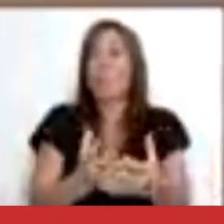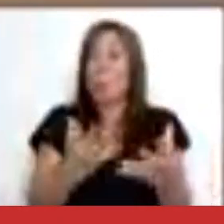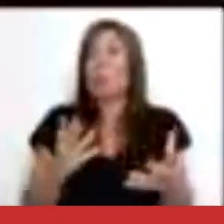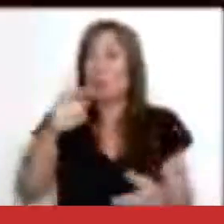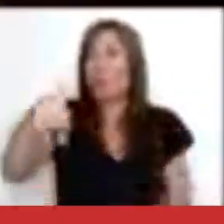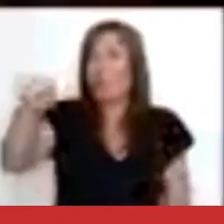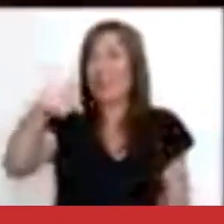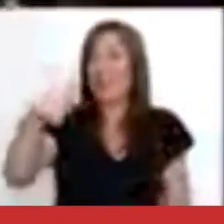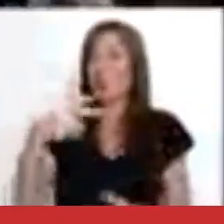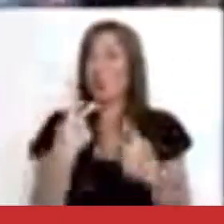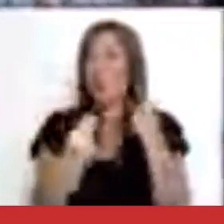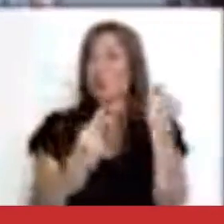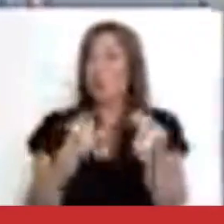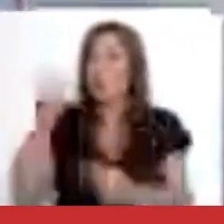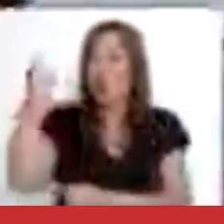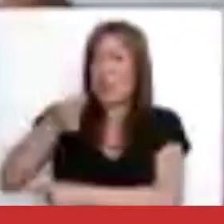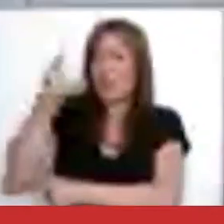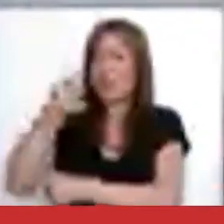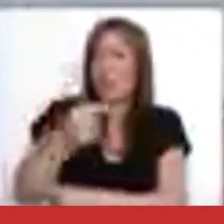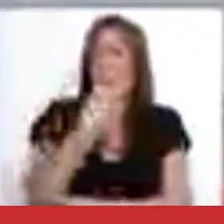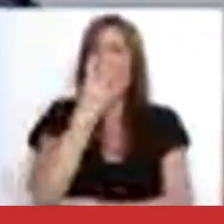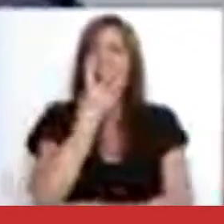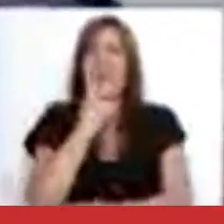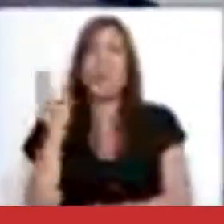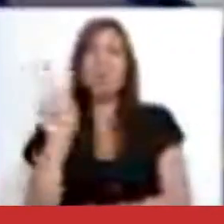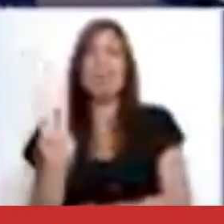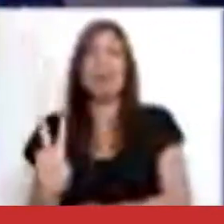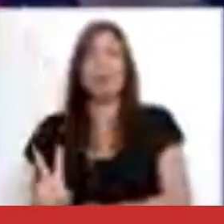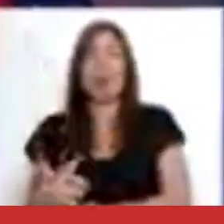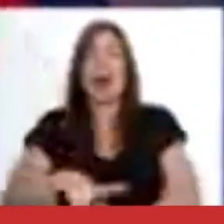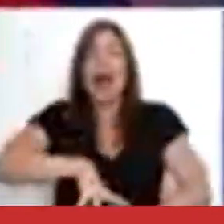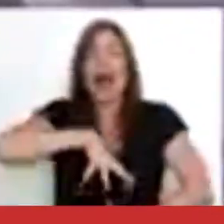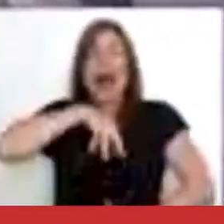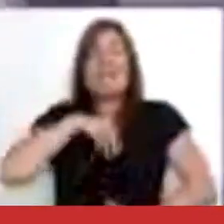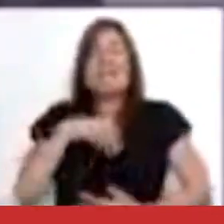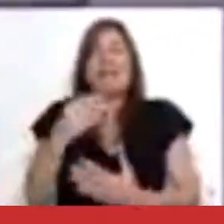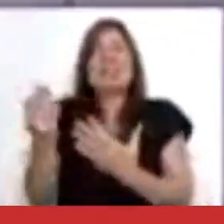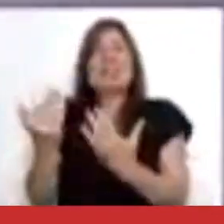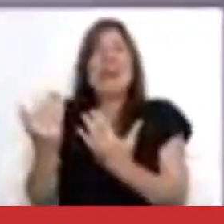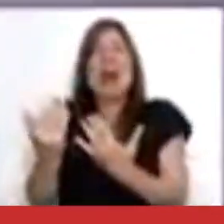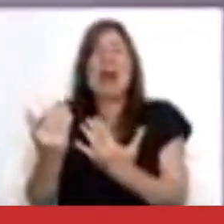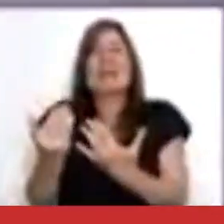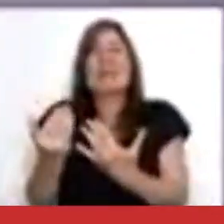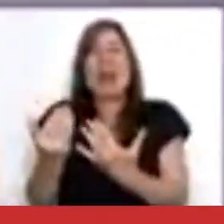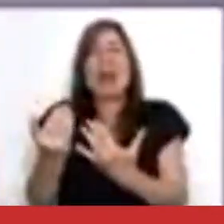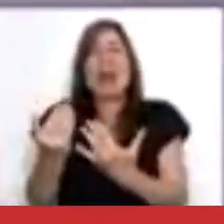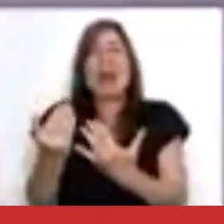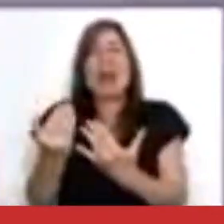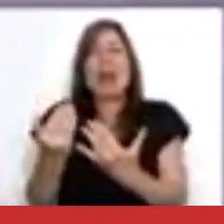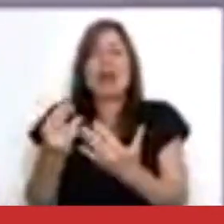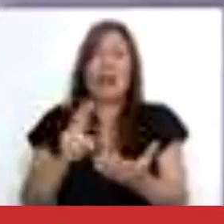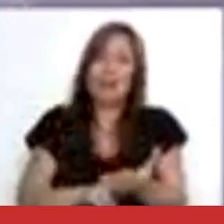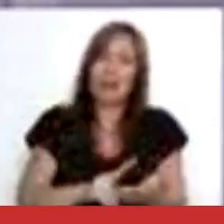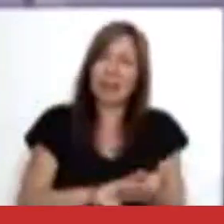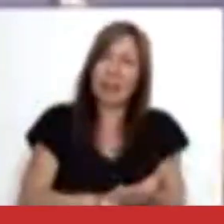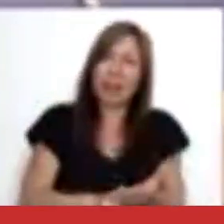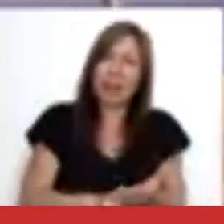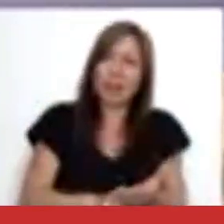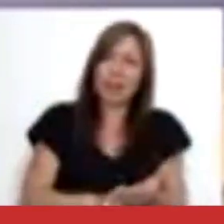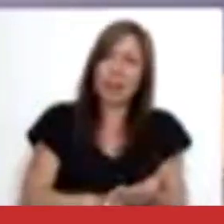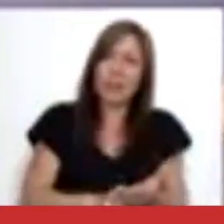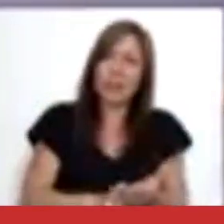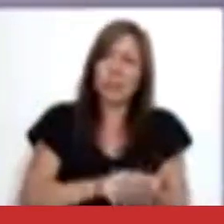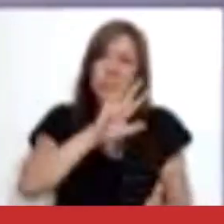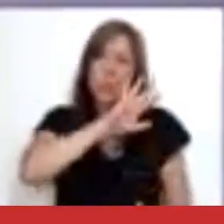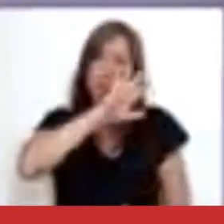ellos, huyendo de la dictadura de Maduro en Venezuela, vienen con su alma llena de esperanza, pero la cruda realidad